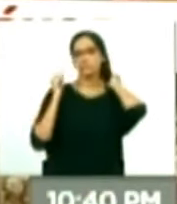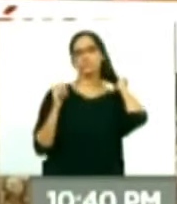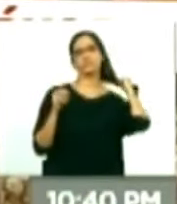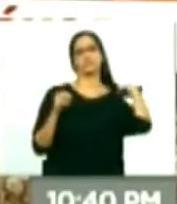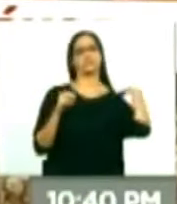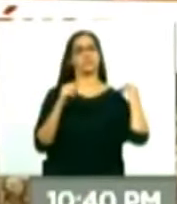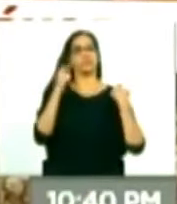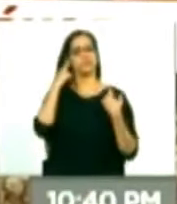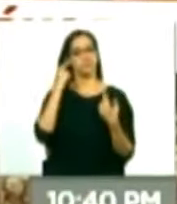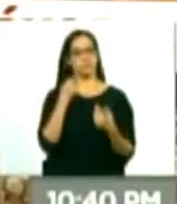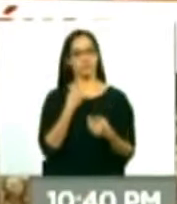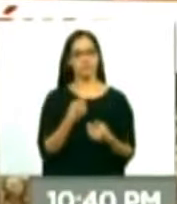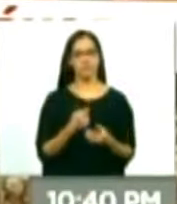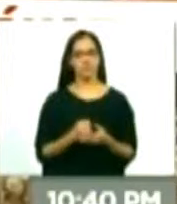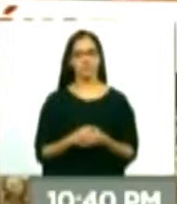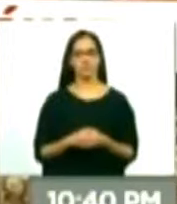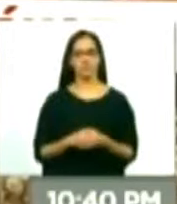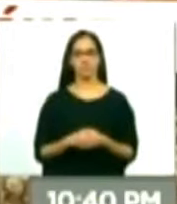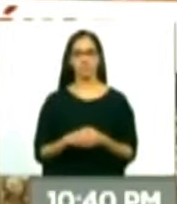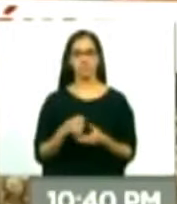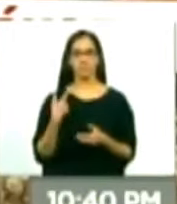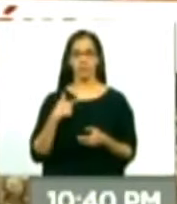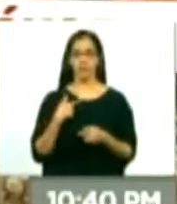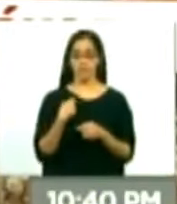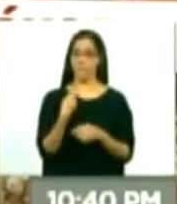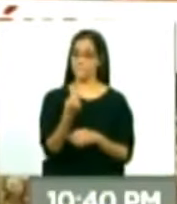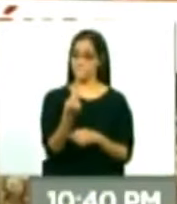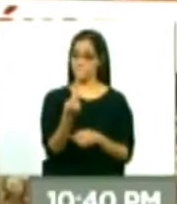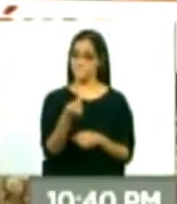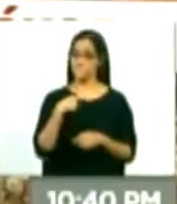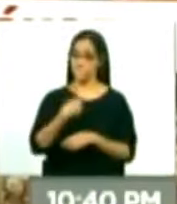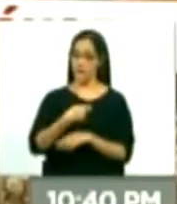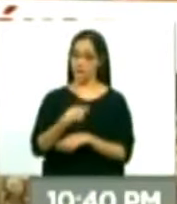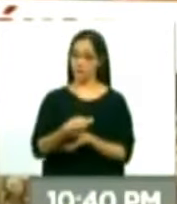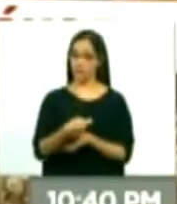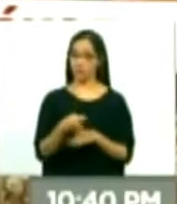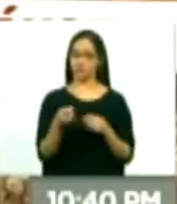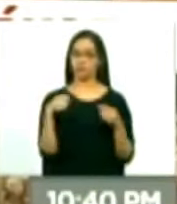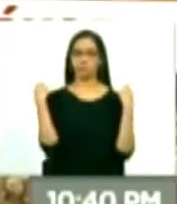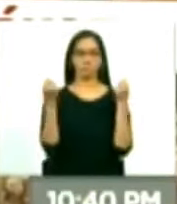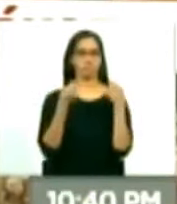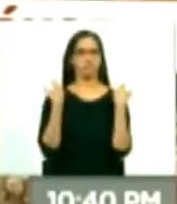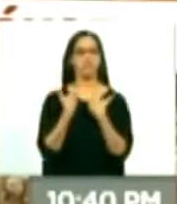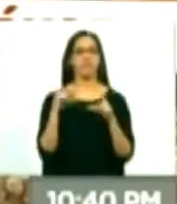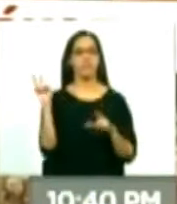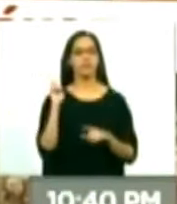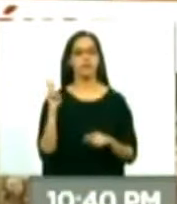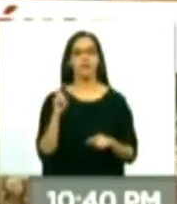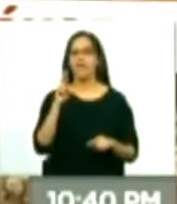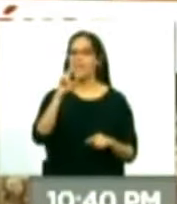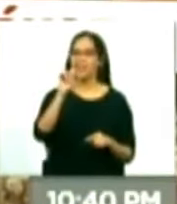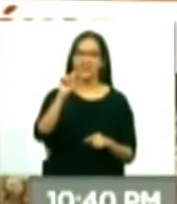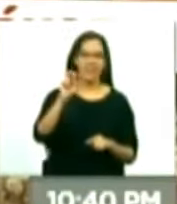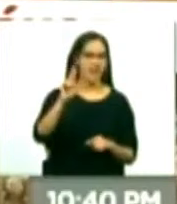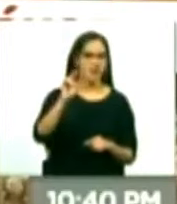Abraham? Que ellos tenían plata para la prensa libre en Venezuela. Llámese Rabel, llámese la señora